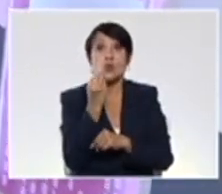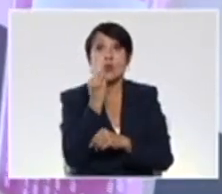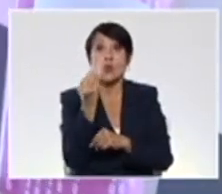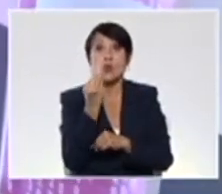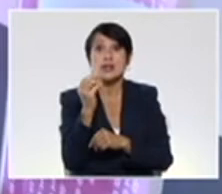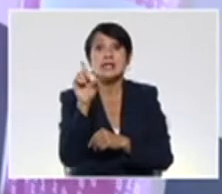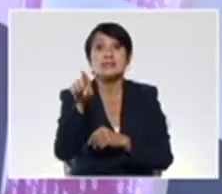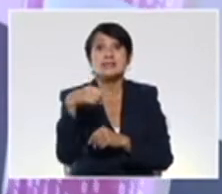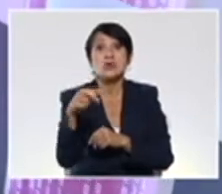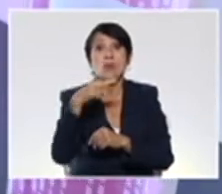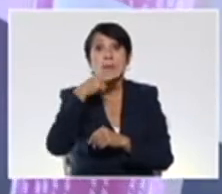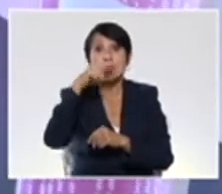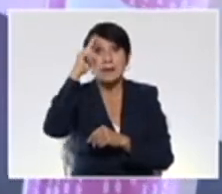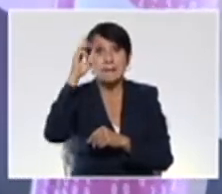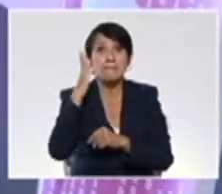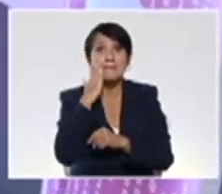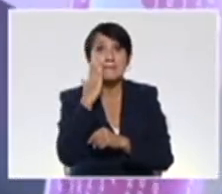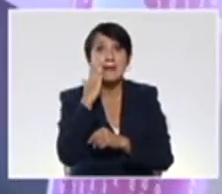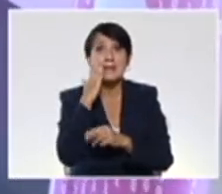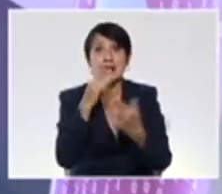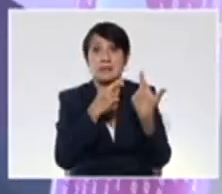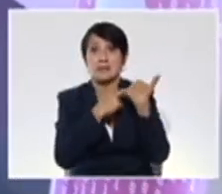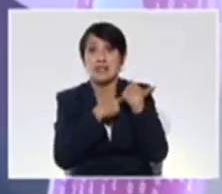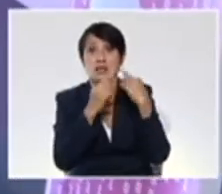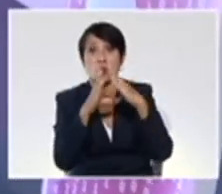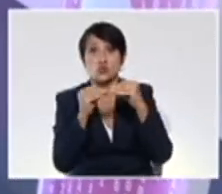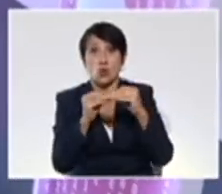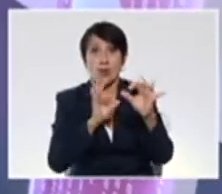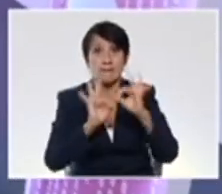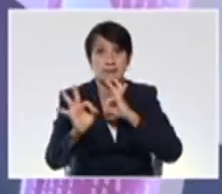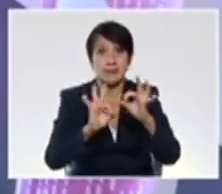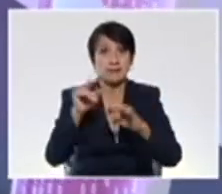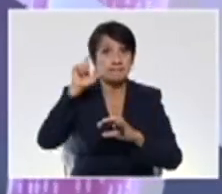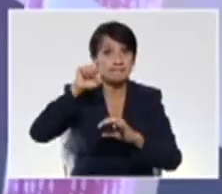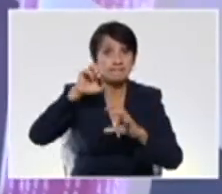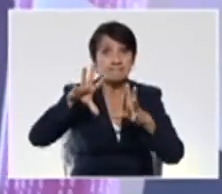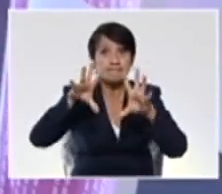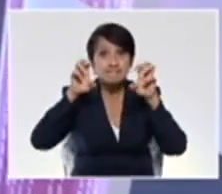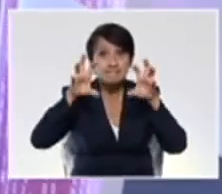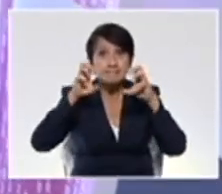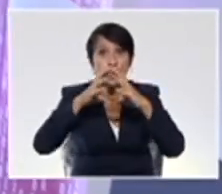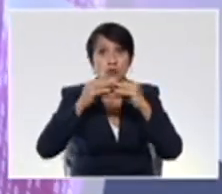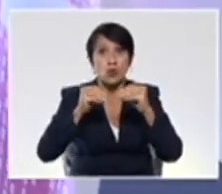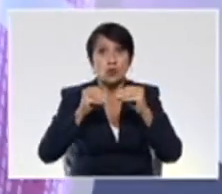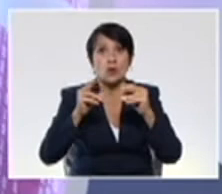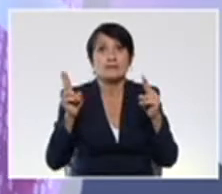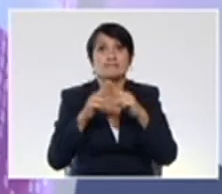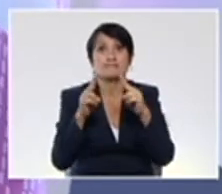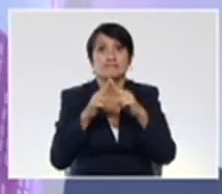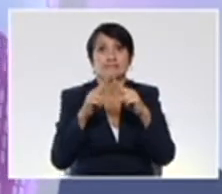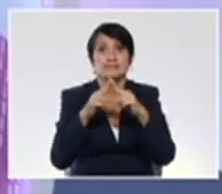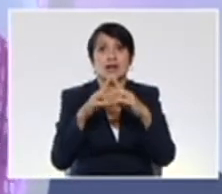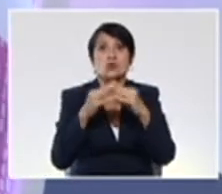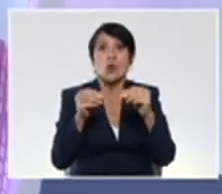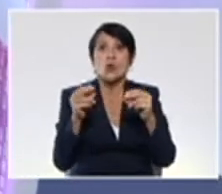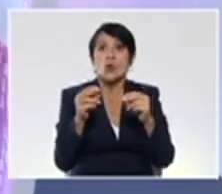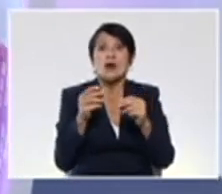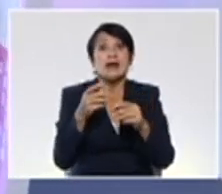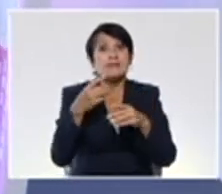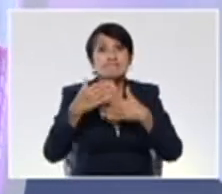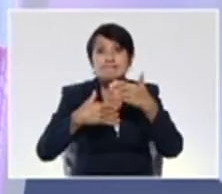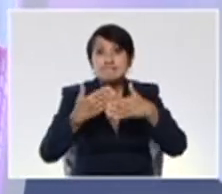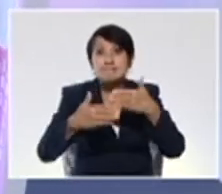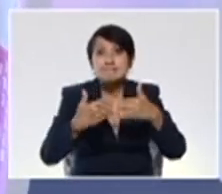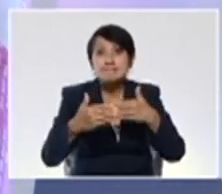sino también a los padres, madres y representantes a prepararse o inclusive a refrescar los conocimientos que ya tenemos